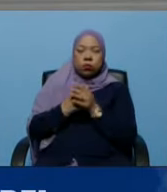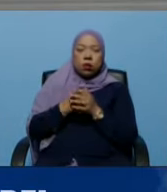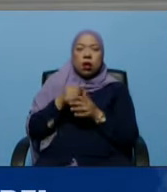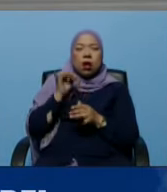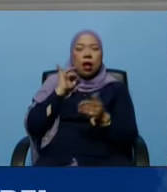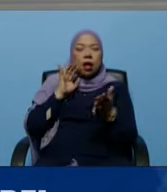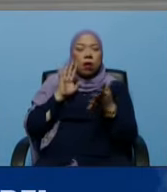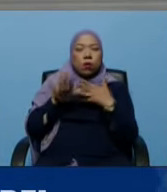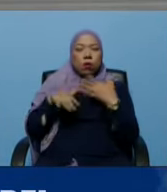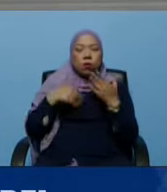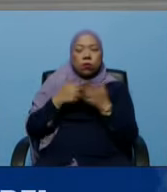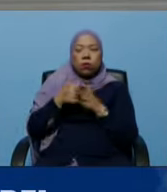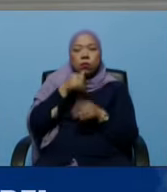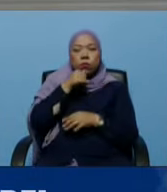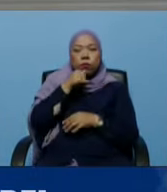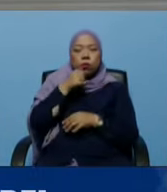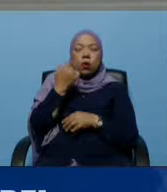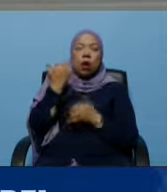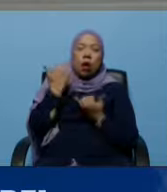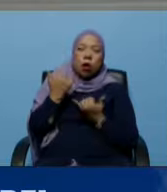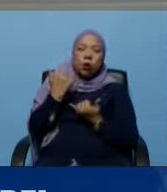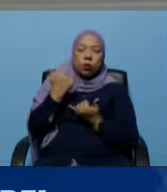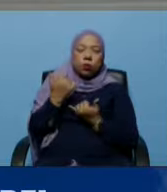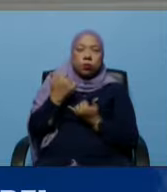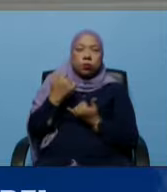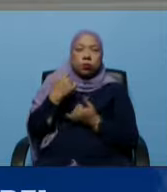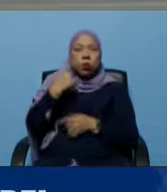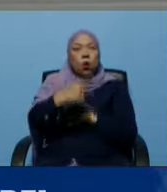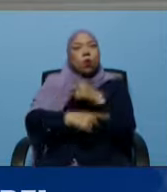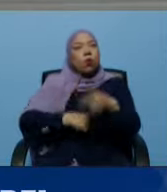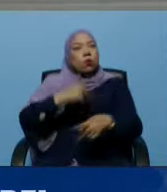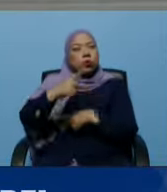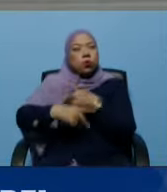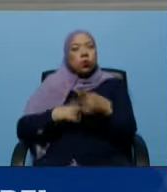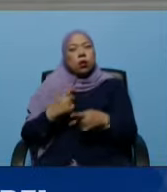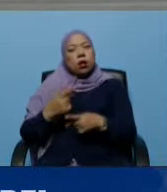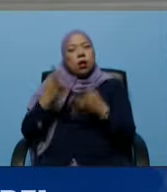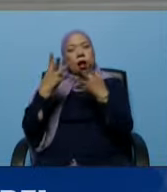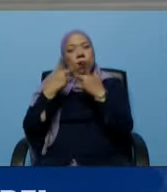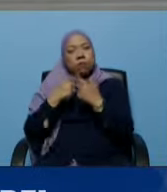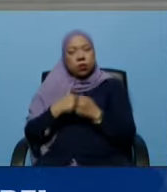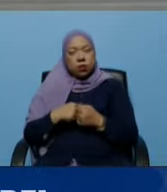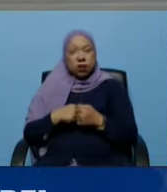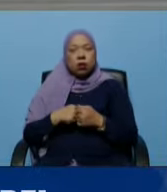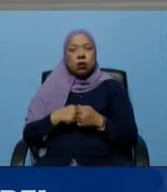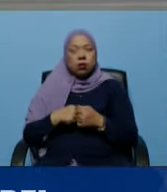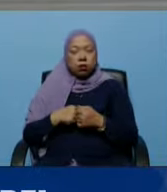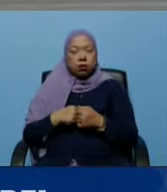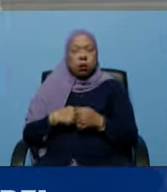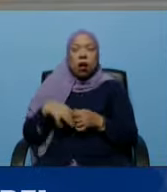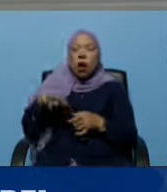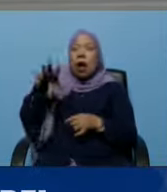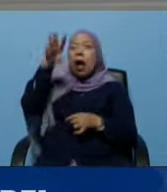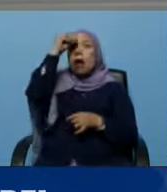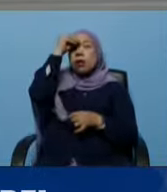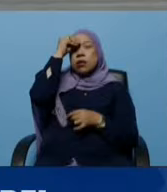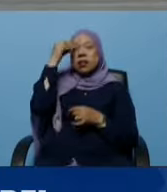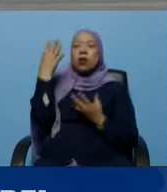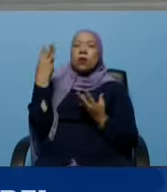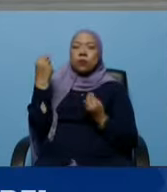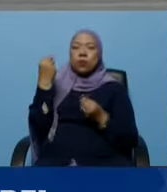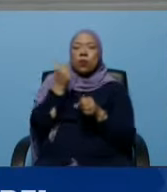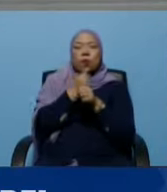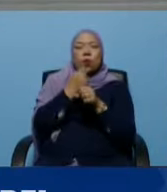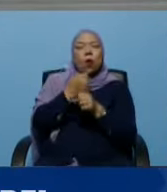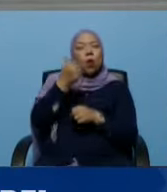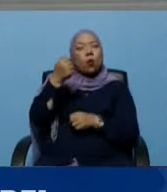fiesta. Ahora no, ahora producir, administrar. Hemos aprendido a hacer muchísimo con